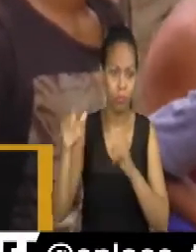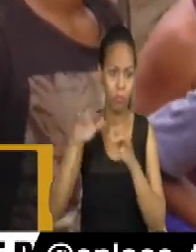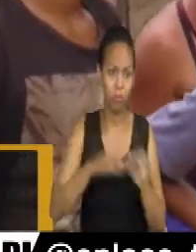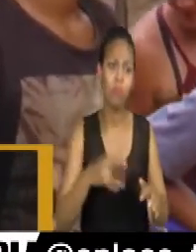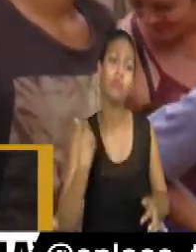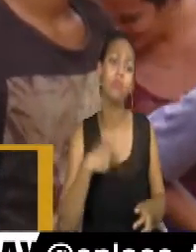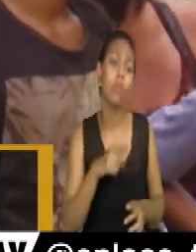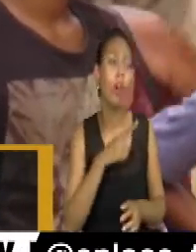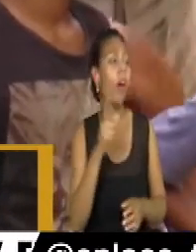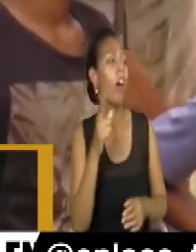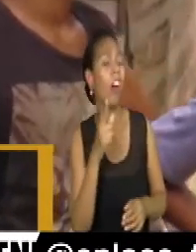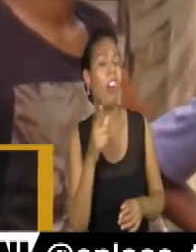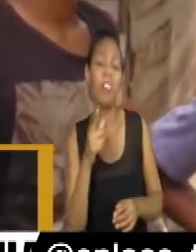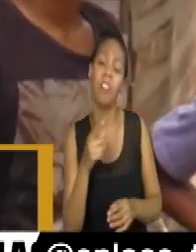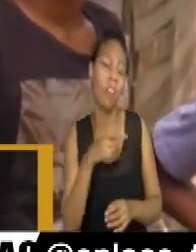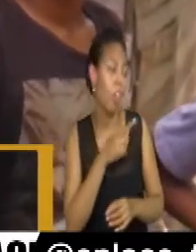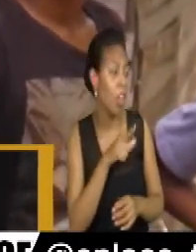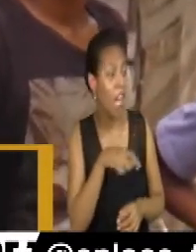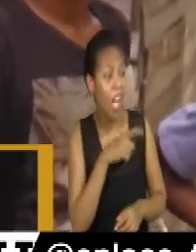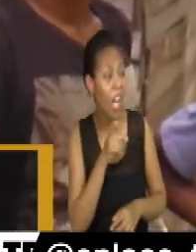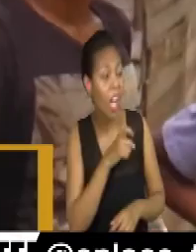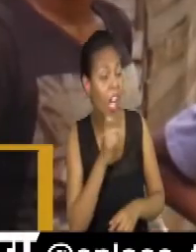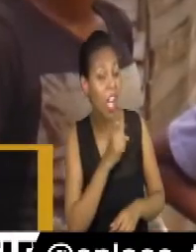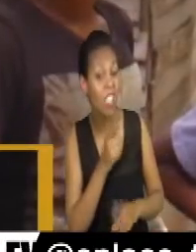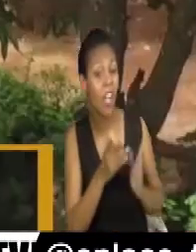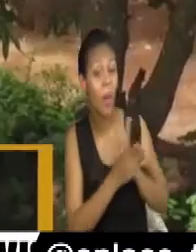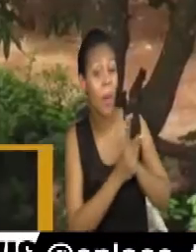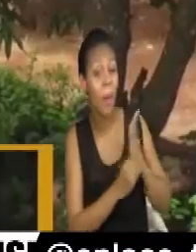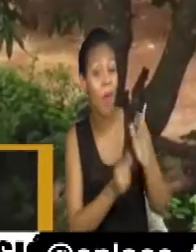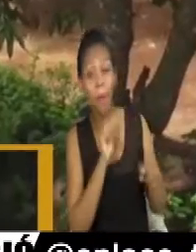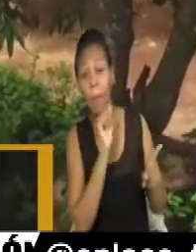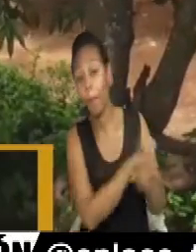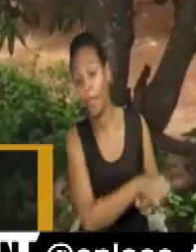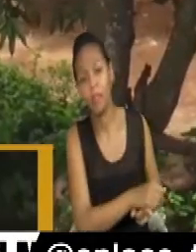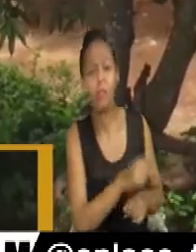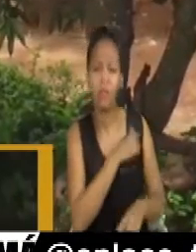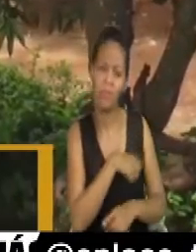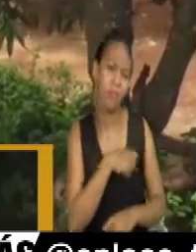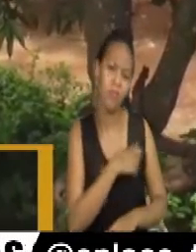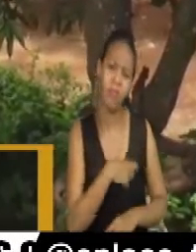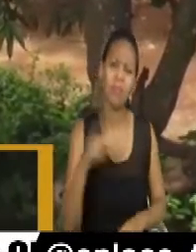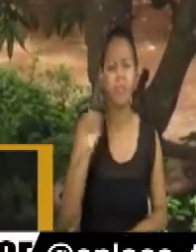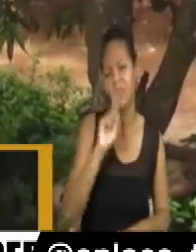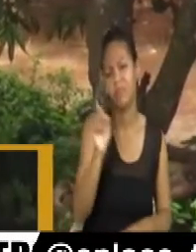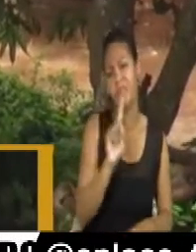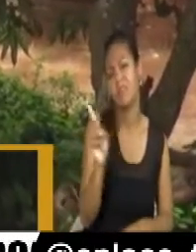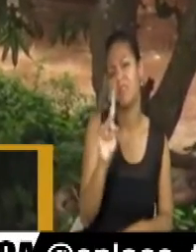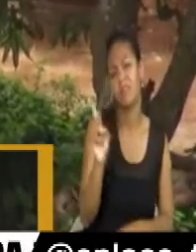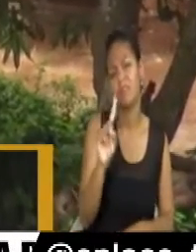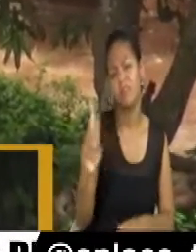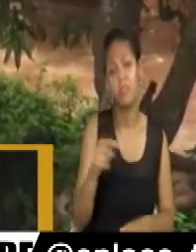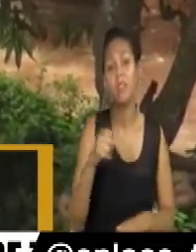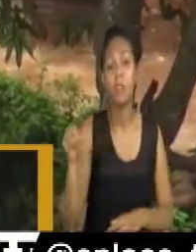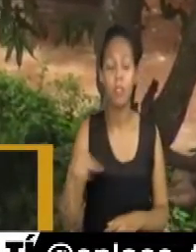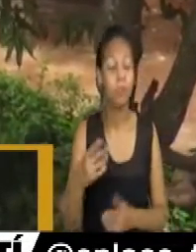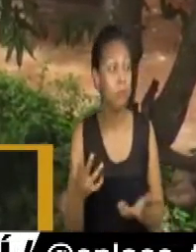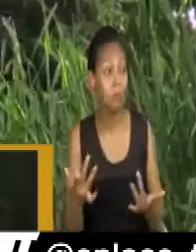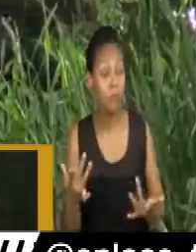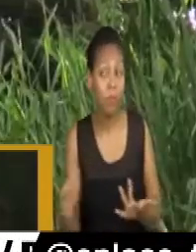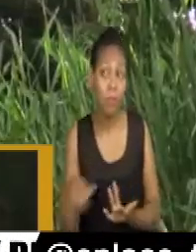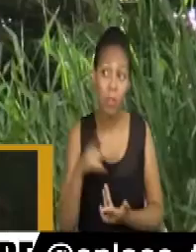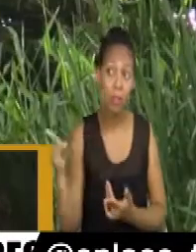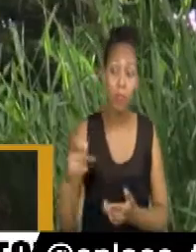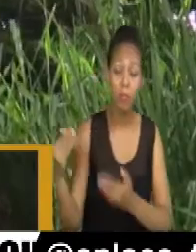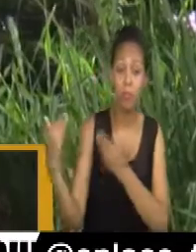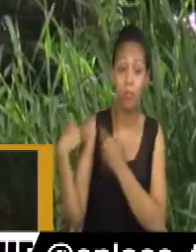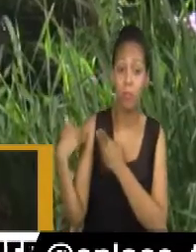gente más necesitada aquí, el barrio Nueva Juventud. Los afectados esperan la pronta intervención de las autoridades competentes, como también de la